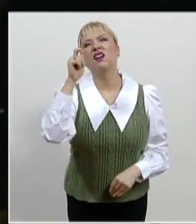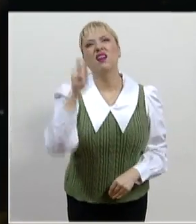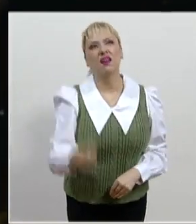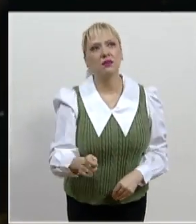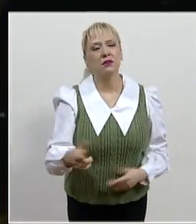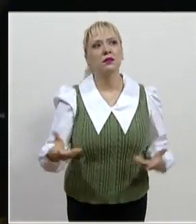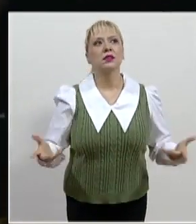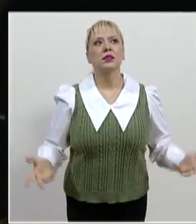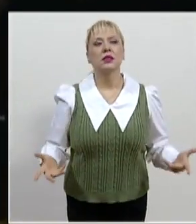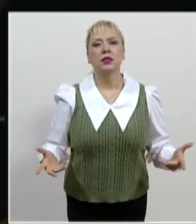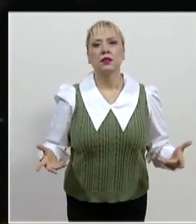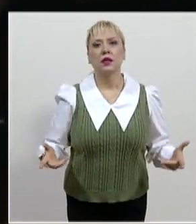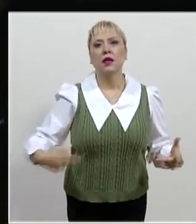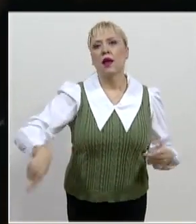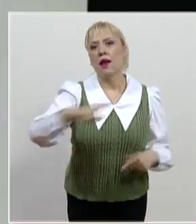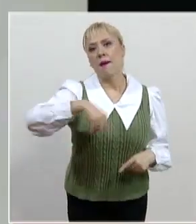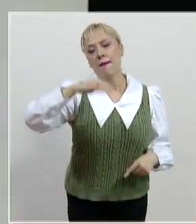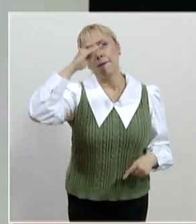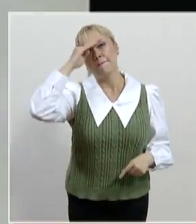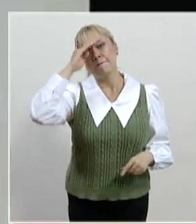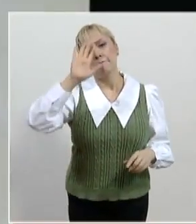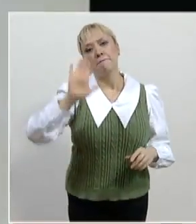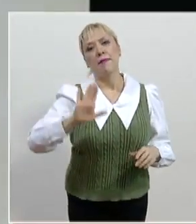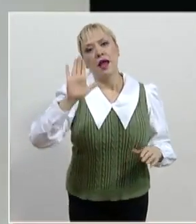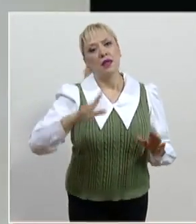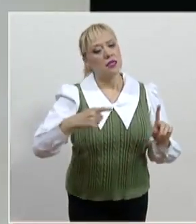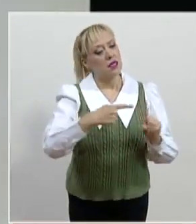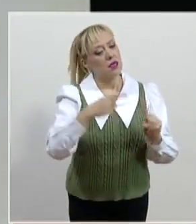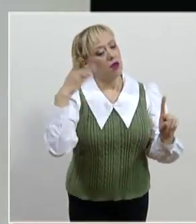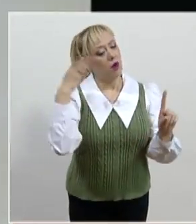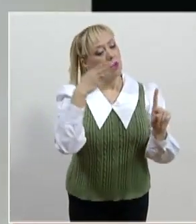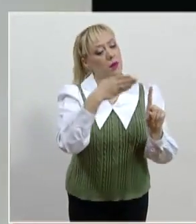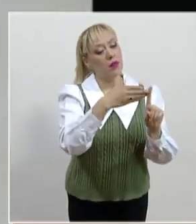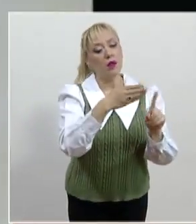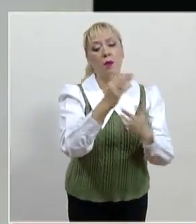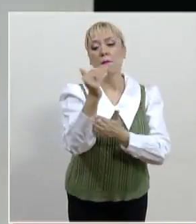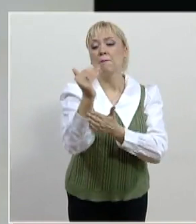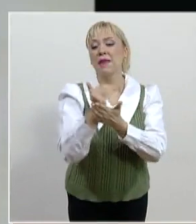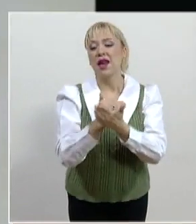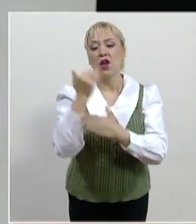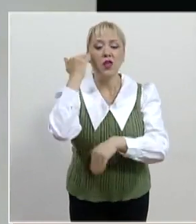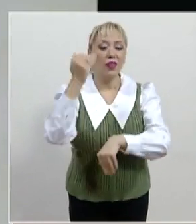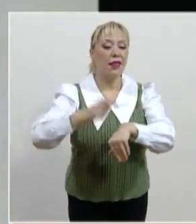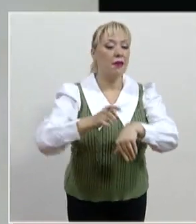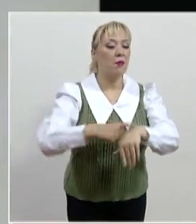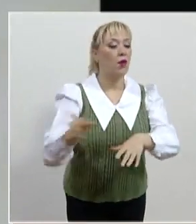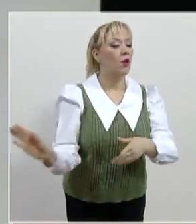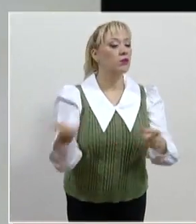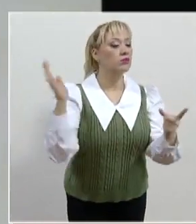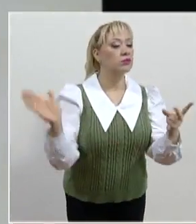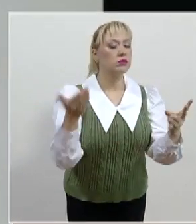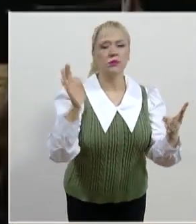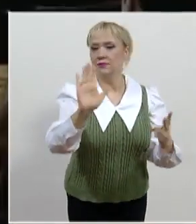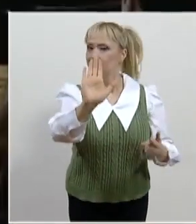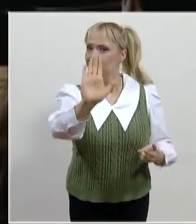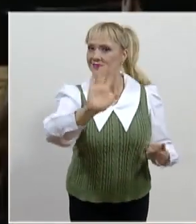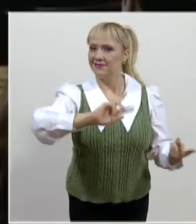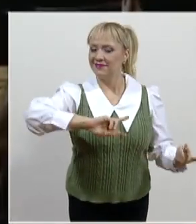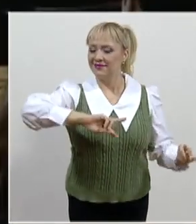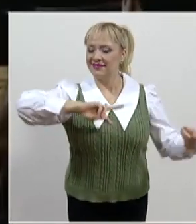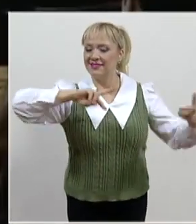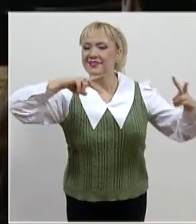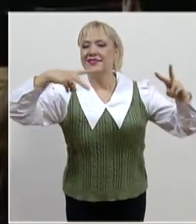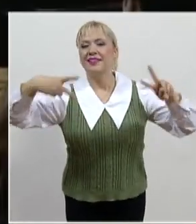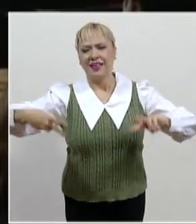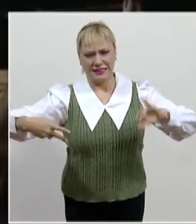que precisamente de que el nuevo modelo tiene como principal objetivo sea el de reducir los tiempos en que se resuelvan los conflictos laborales